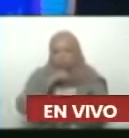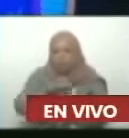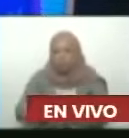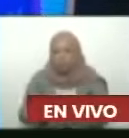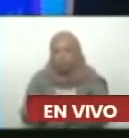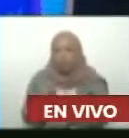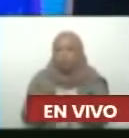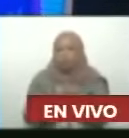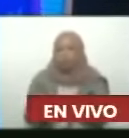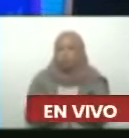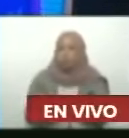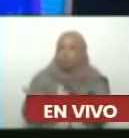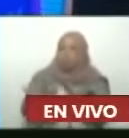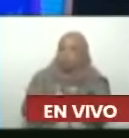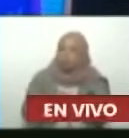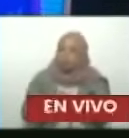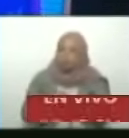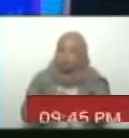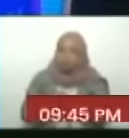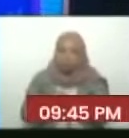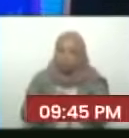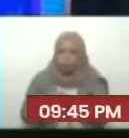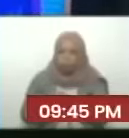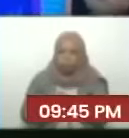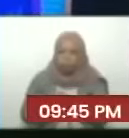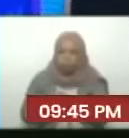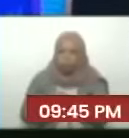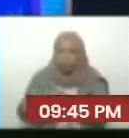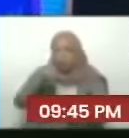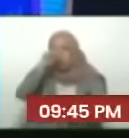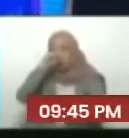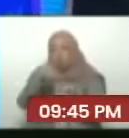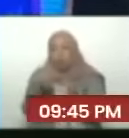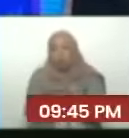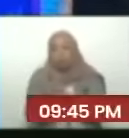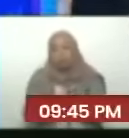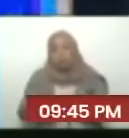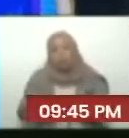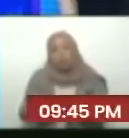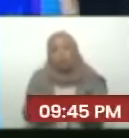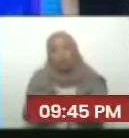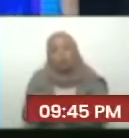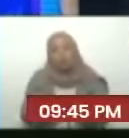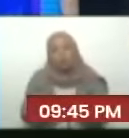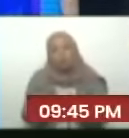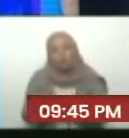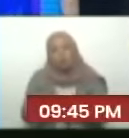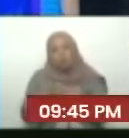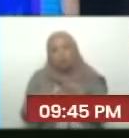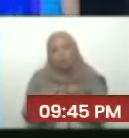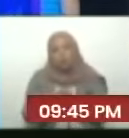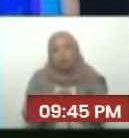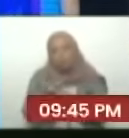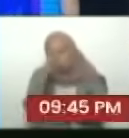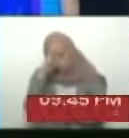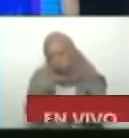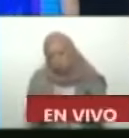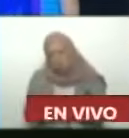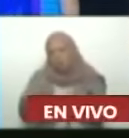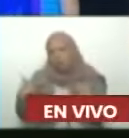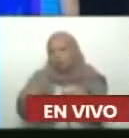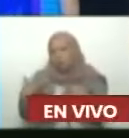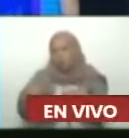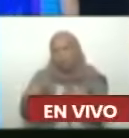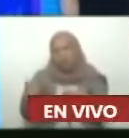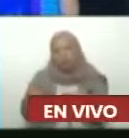Y tratan de que no estemos juntos. A veces logramos evitar eso y a veces no. Así que es un honor, es una